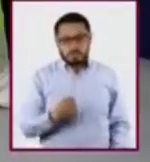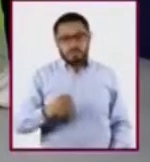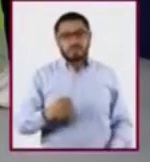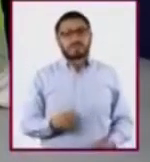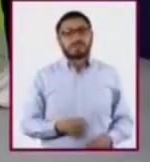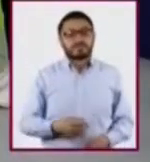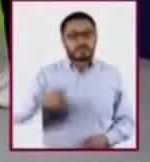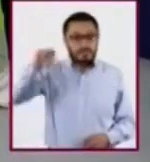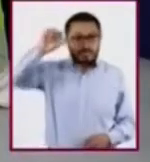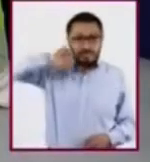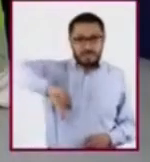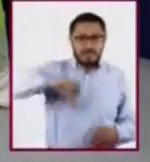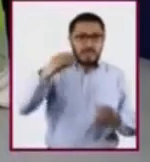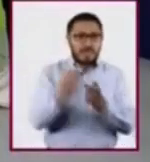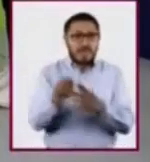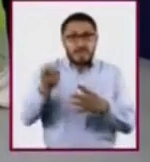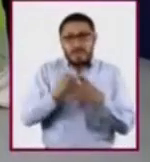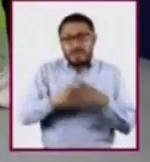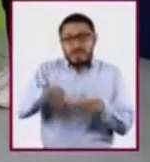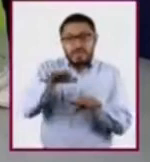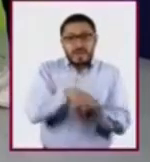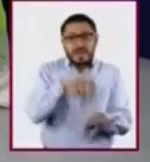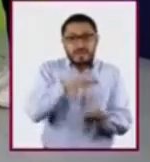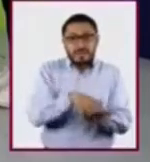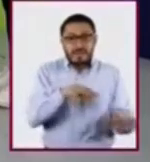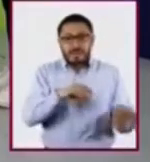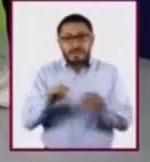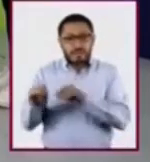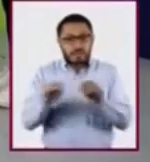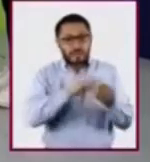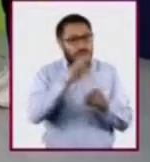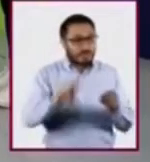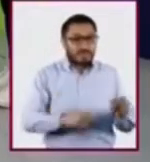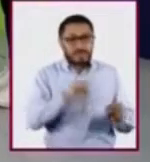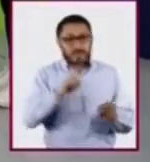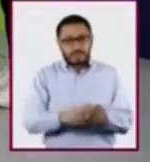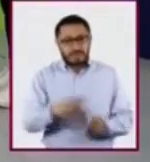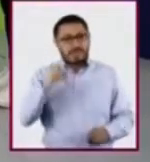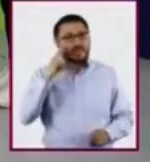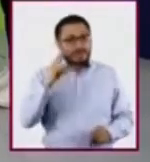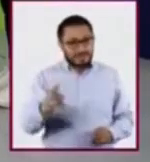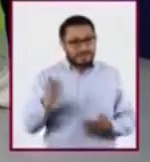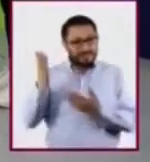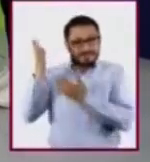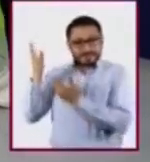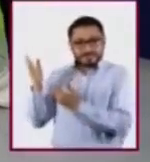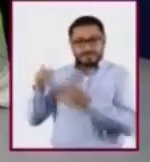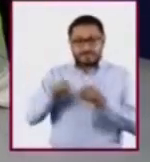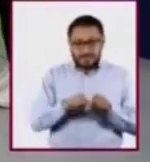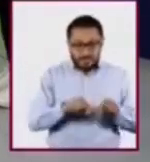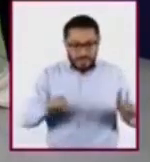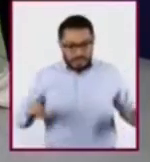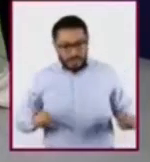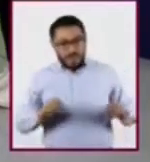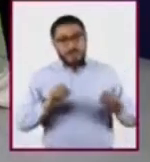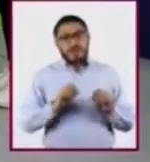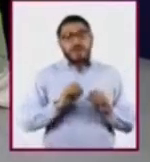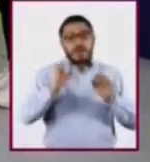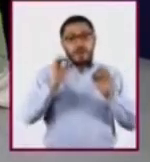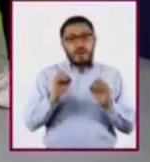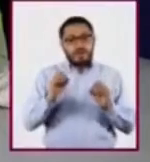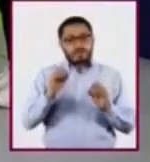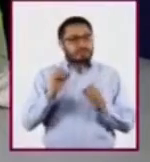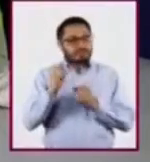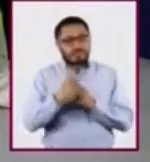sesión iniciaremos a partir de los pies con movimientos naturales del cuerpo. Muy bien, puedes colocar una cuerda en el piso o dibujar una cuerda